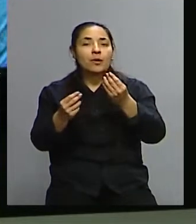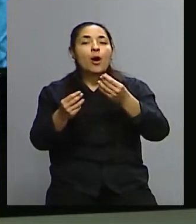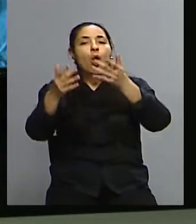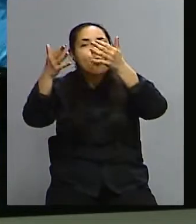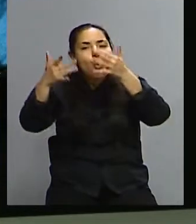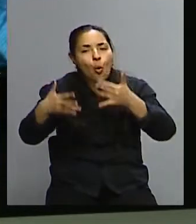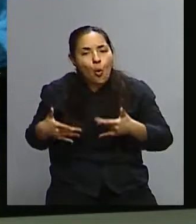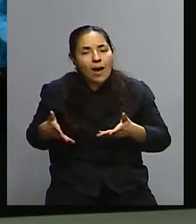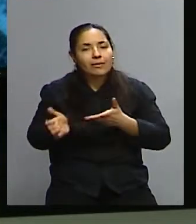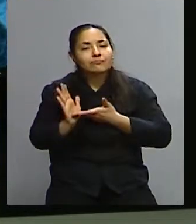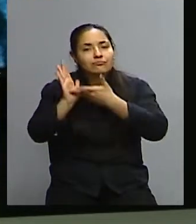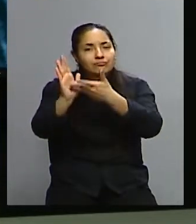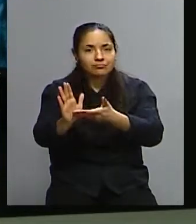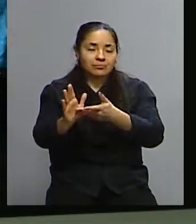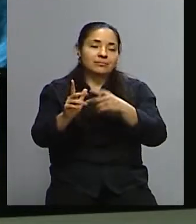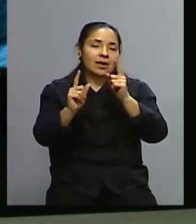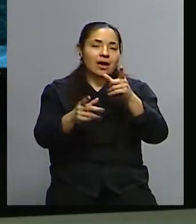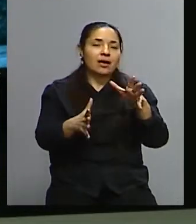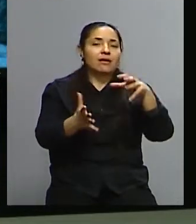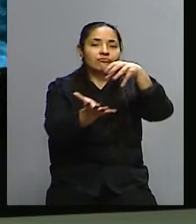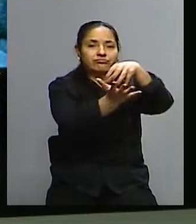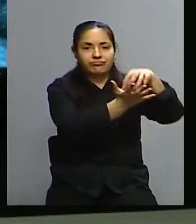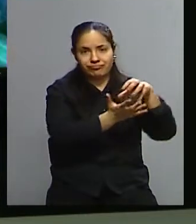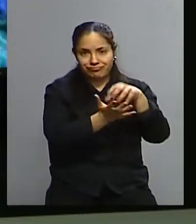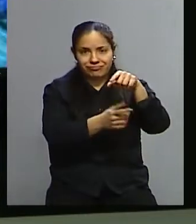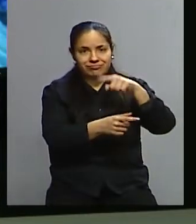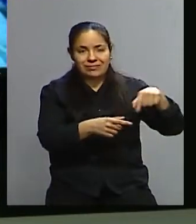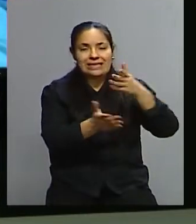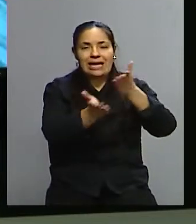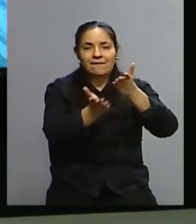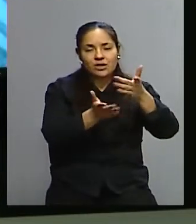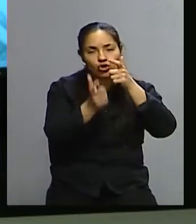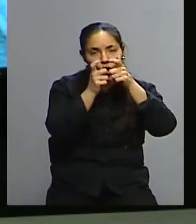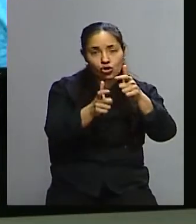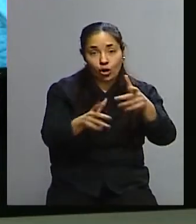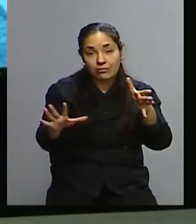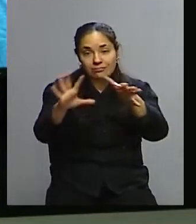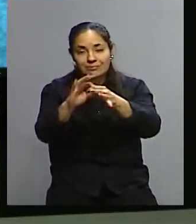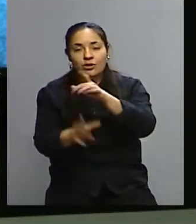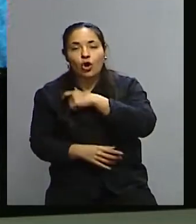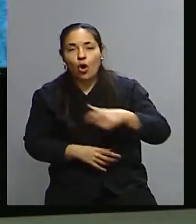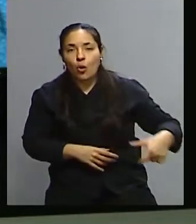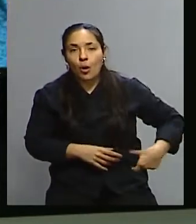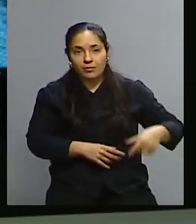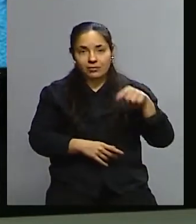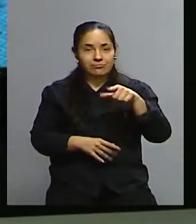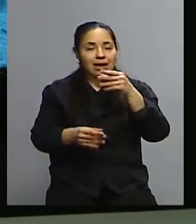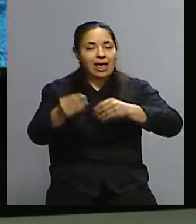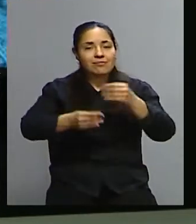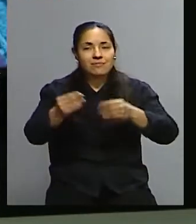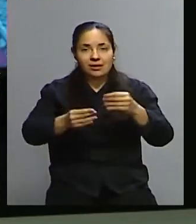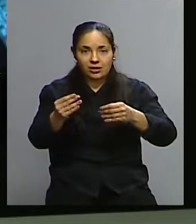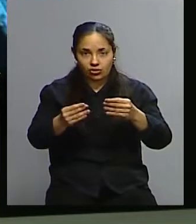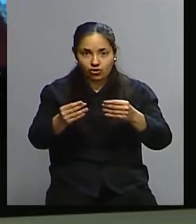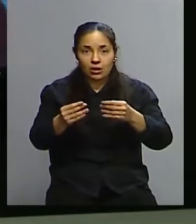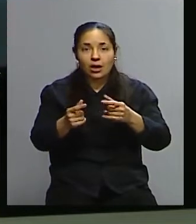empresas concesionarias de servicio y demás vinculadas con el Estado. ¿Esto por qué? Pues estas normas regulan lo que hace a la administración de las